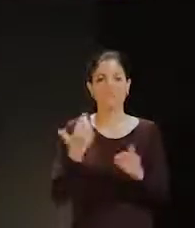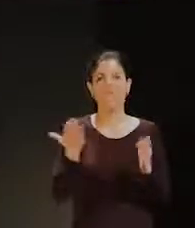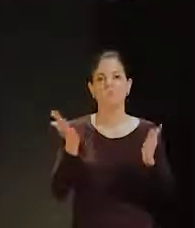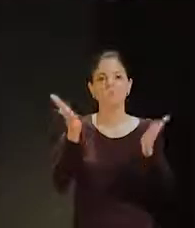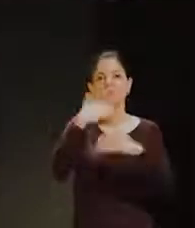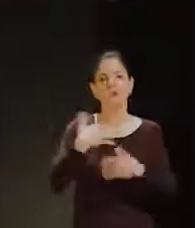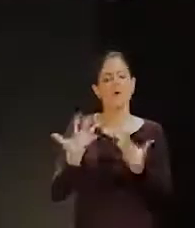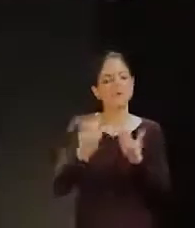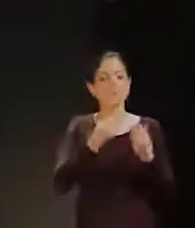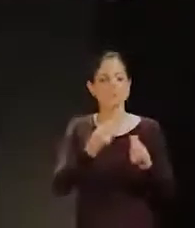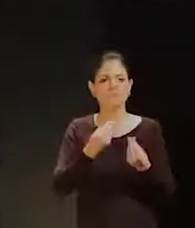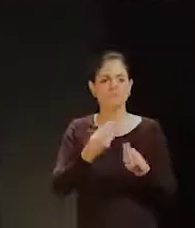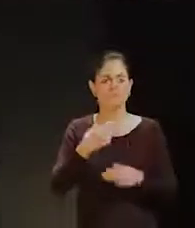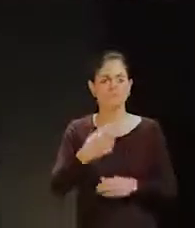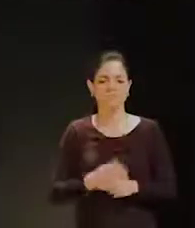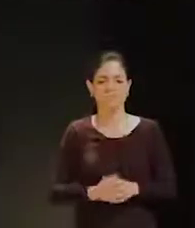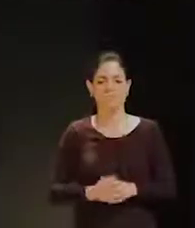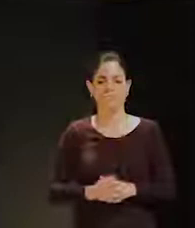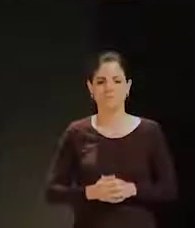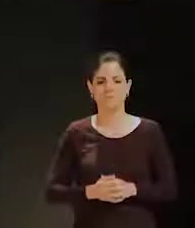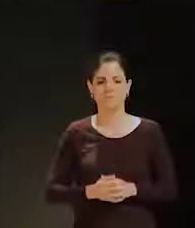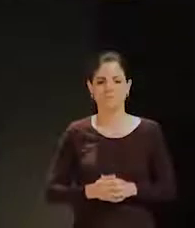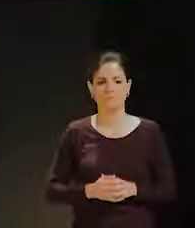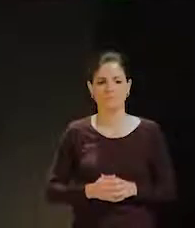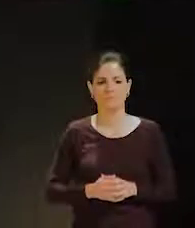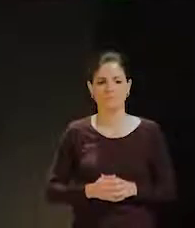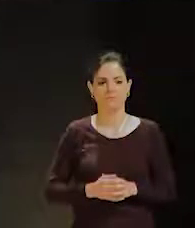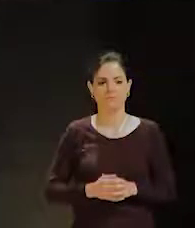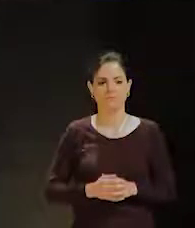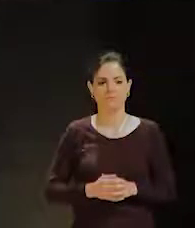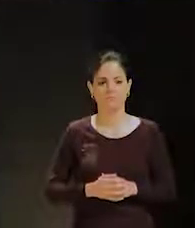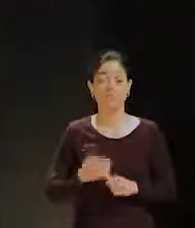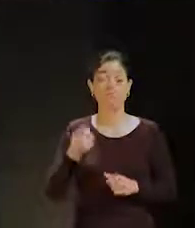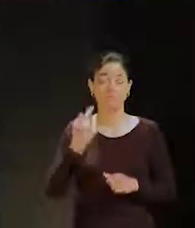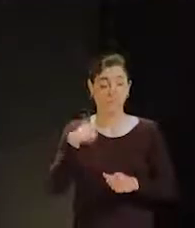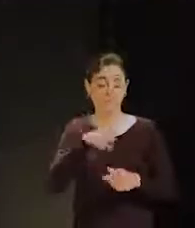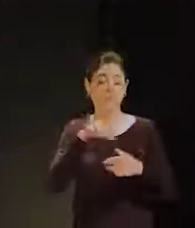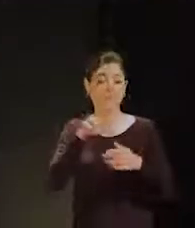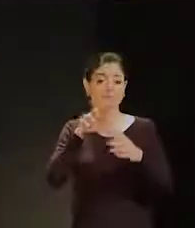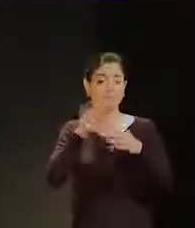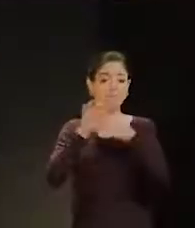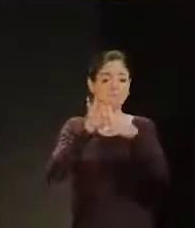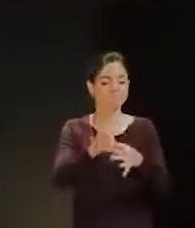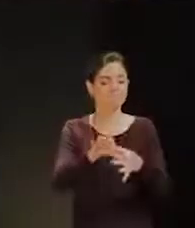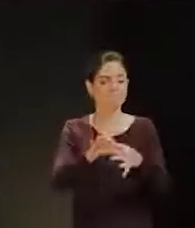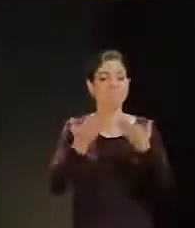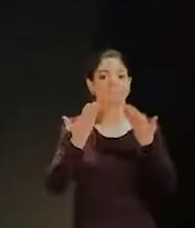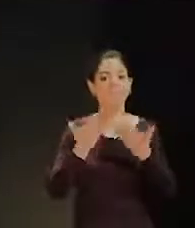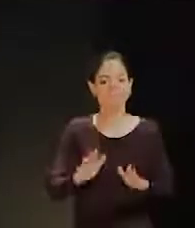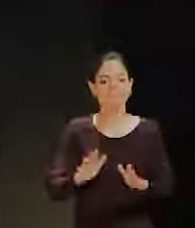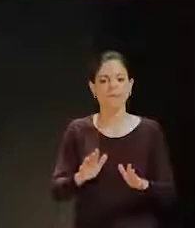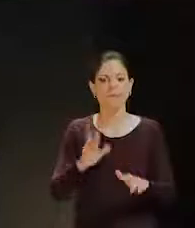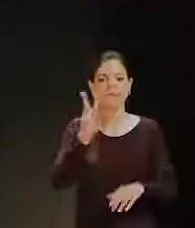entendemos mucho. Somos topos en ese sentido. Pero sí,